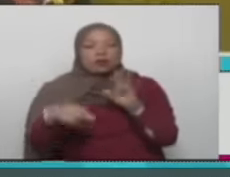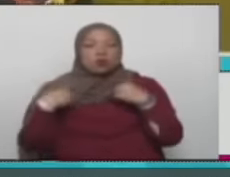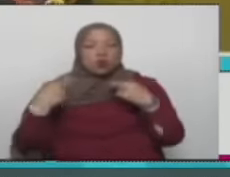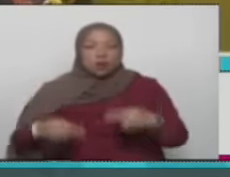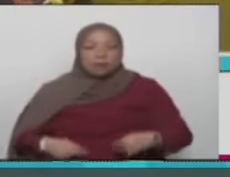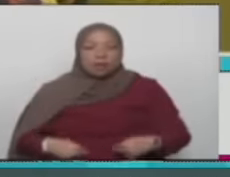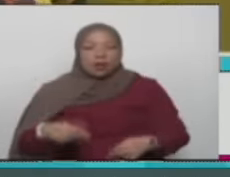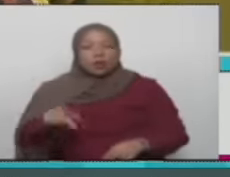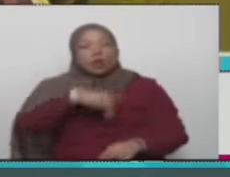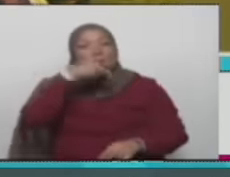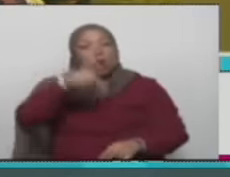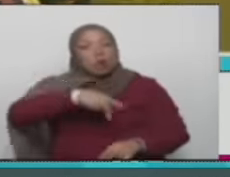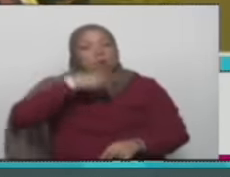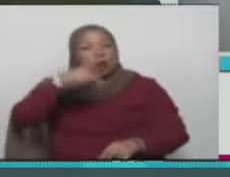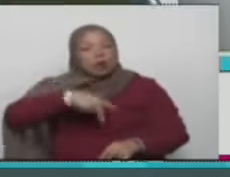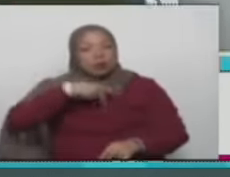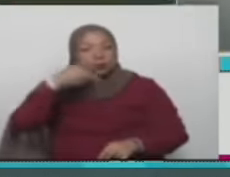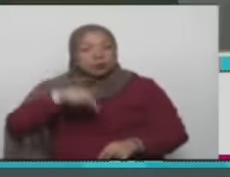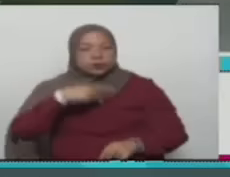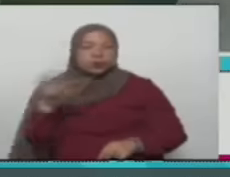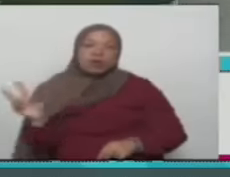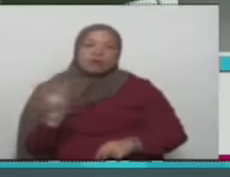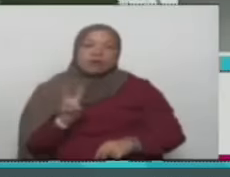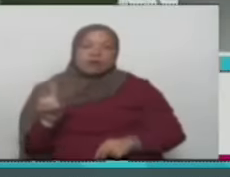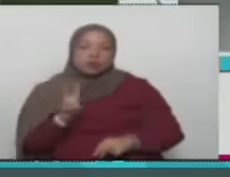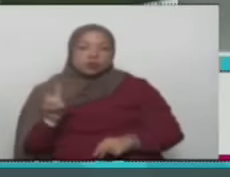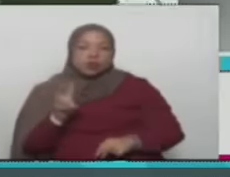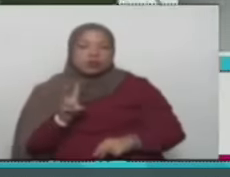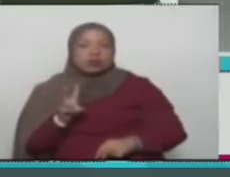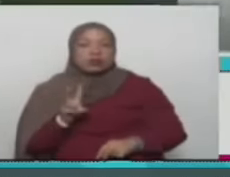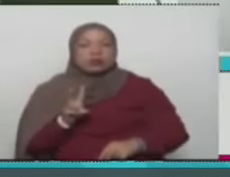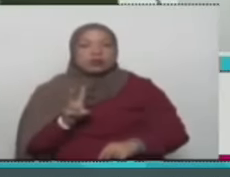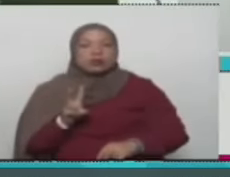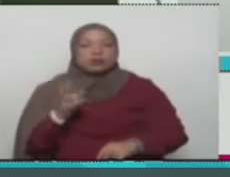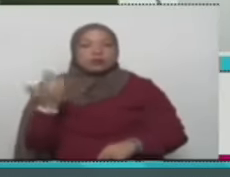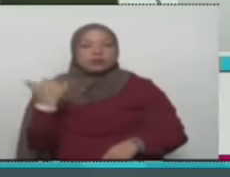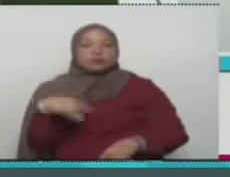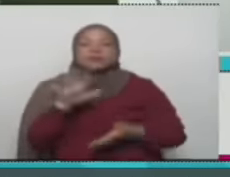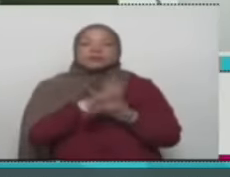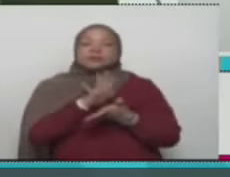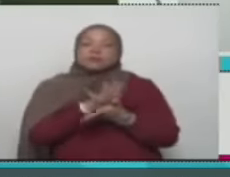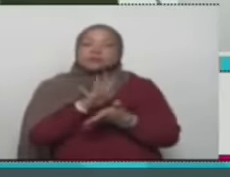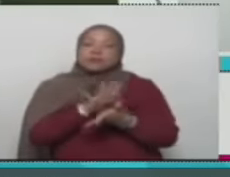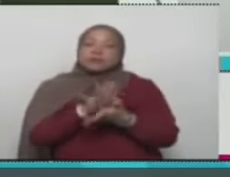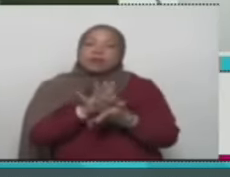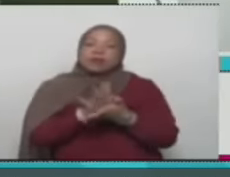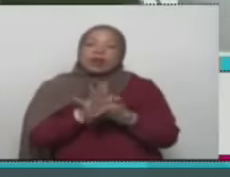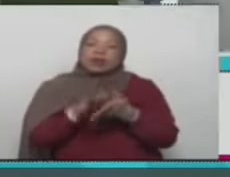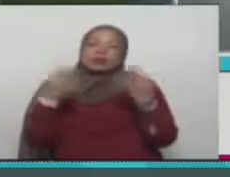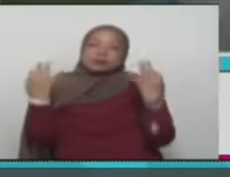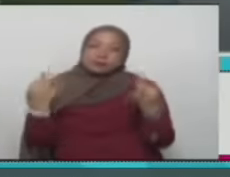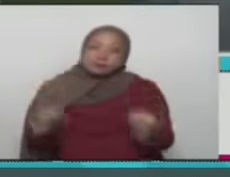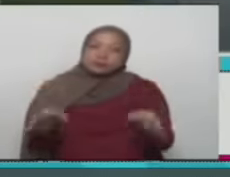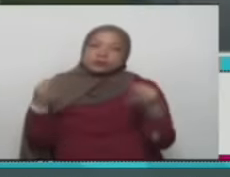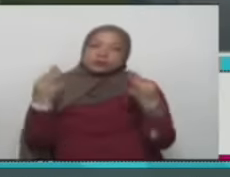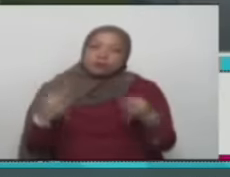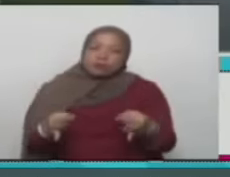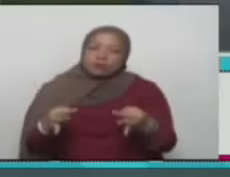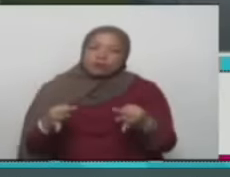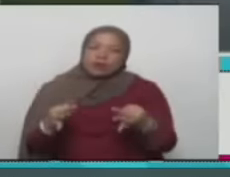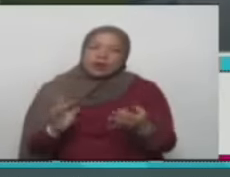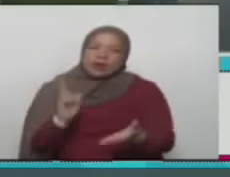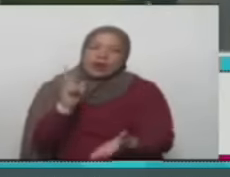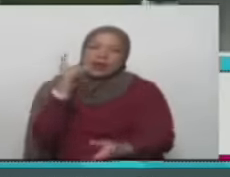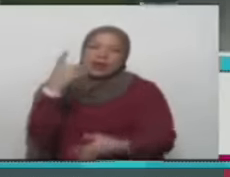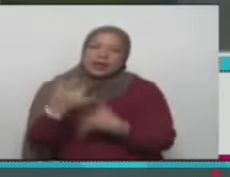políticos del pueblo de Venezuela y la estabilidad, dice la norma. De allí